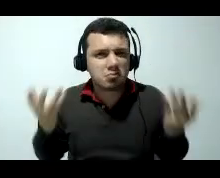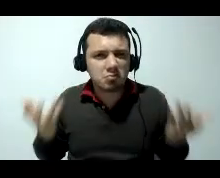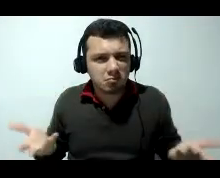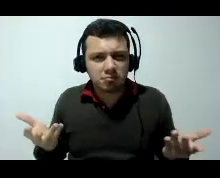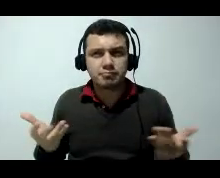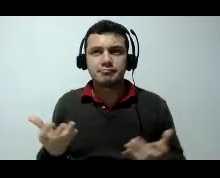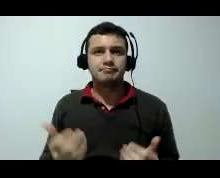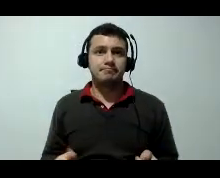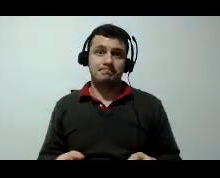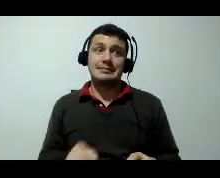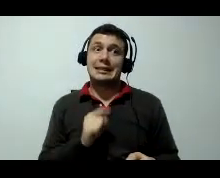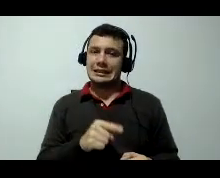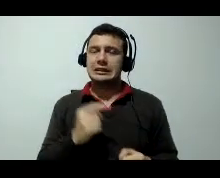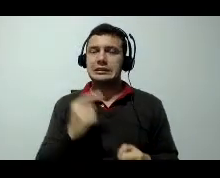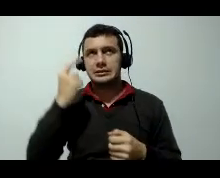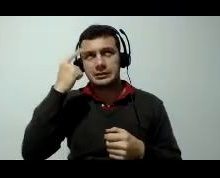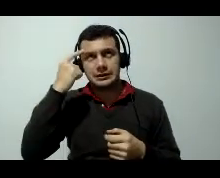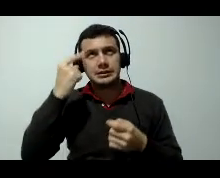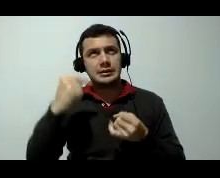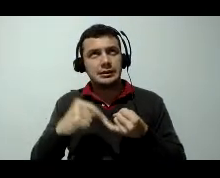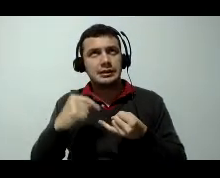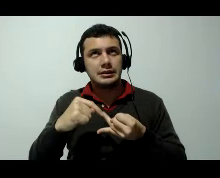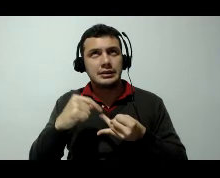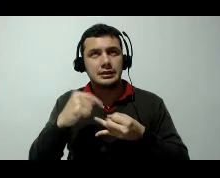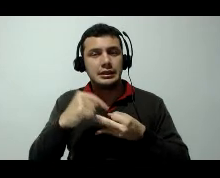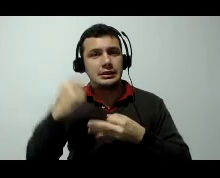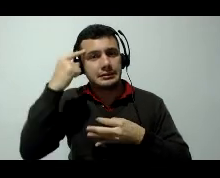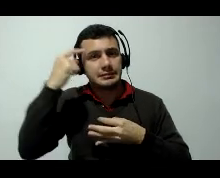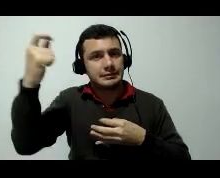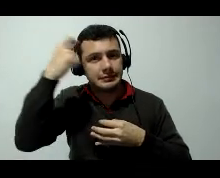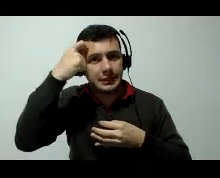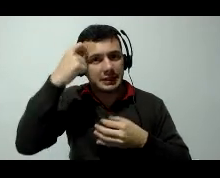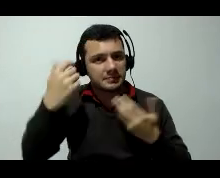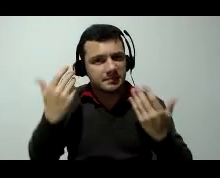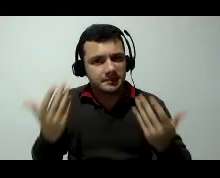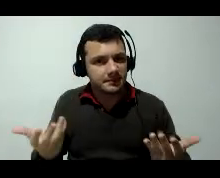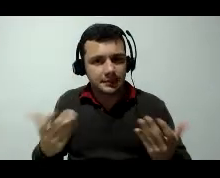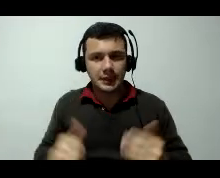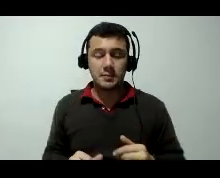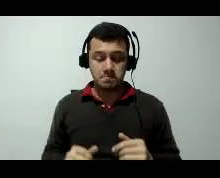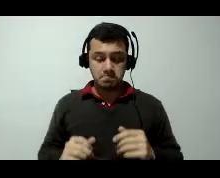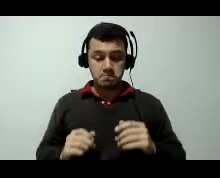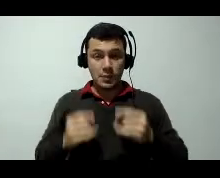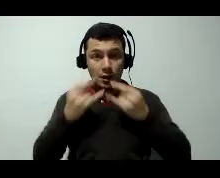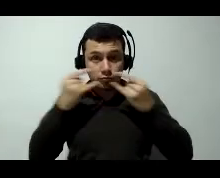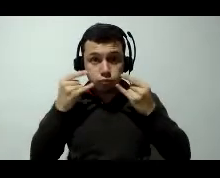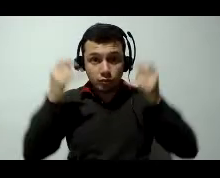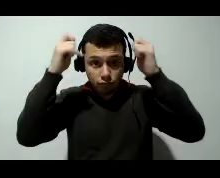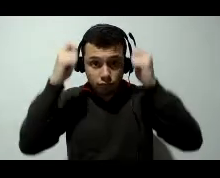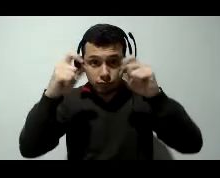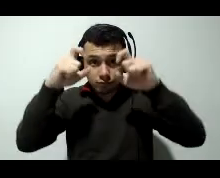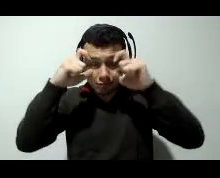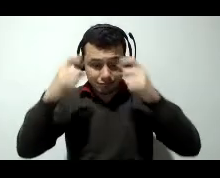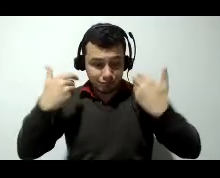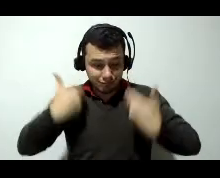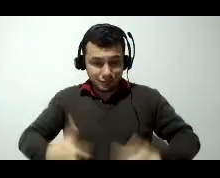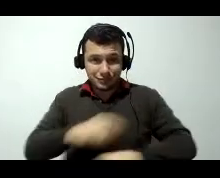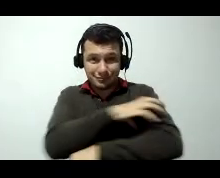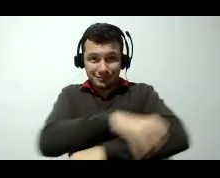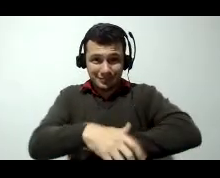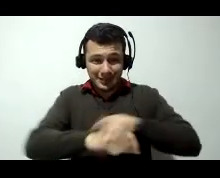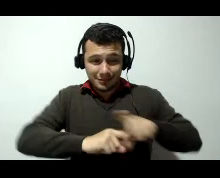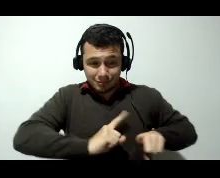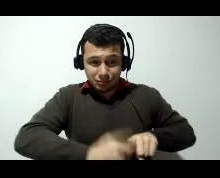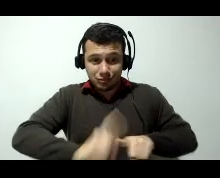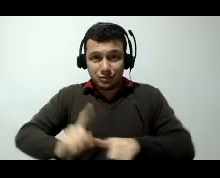cuenta. Priorizar las entregas de elementos de protección personal. ¿A quién se las voy a priorizar? Se las vamos a priorizar a estas áreas